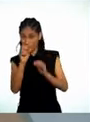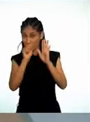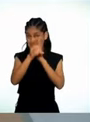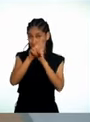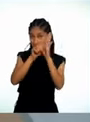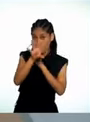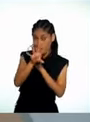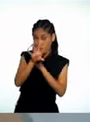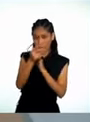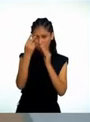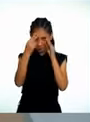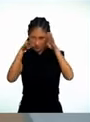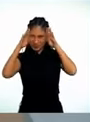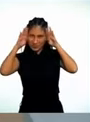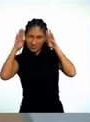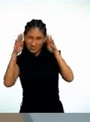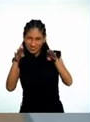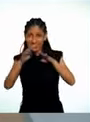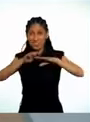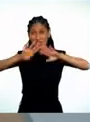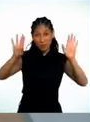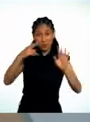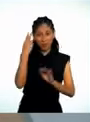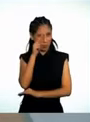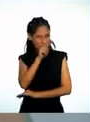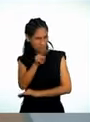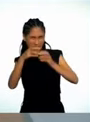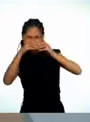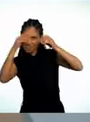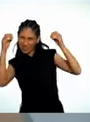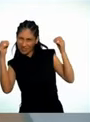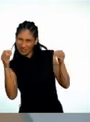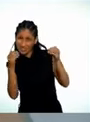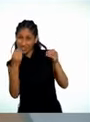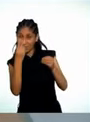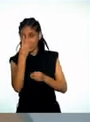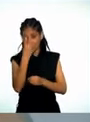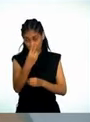con atención a lo mejor puedes ver las frases